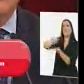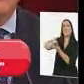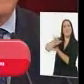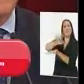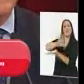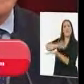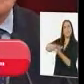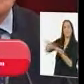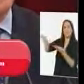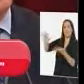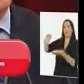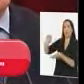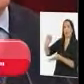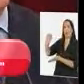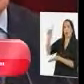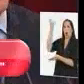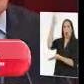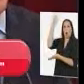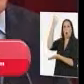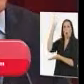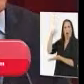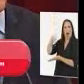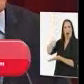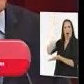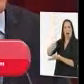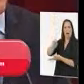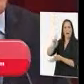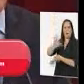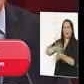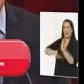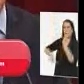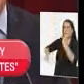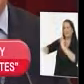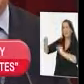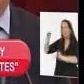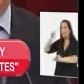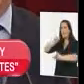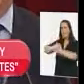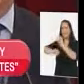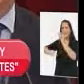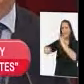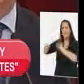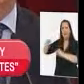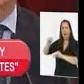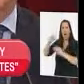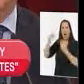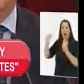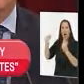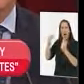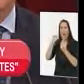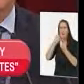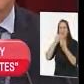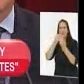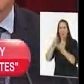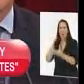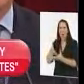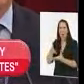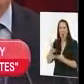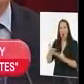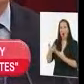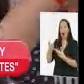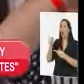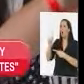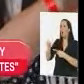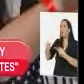grieta, juegan los dos bandos y cada uno está intentando aprovecharse de esa situación. El problema es todos los que estamos en el medio